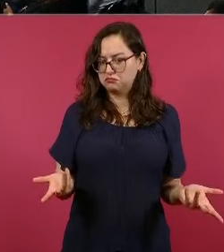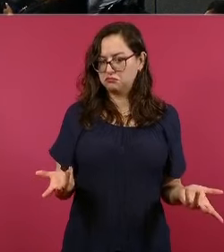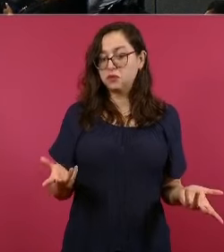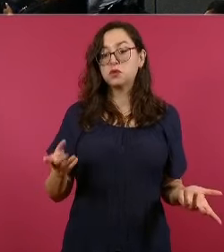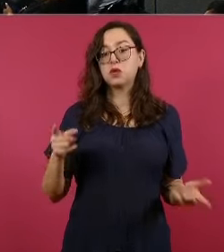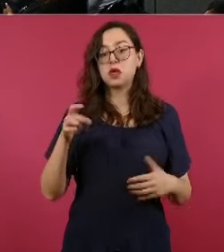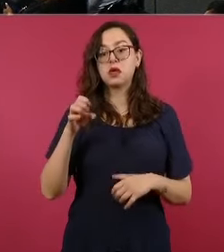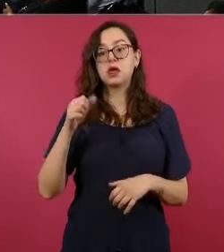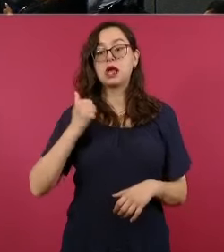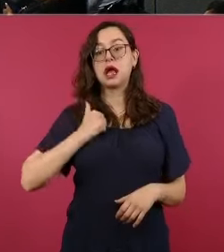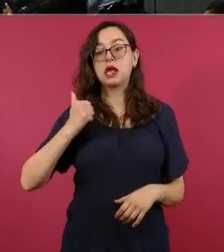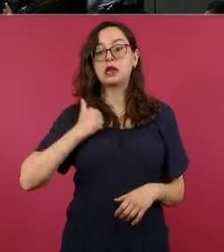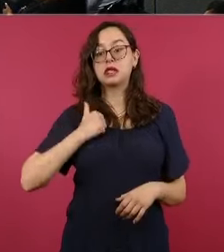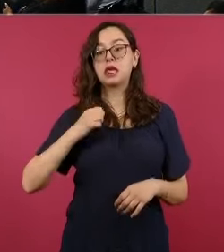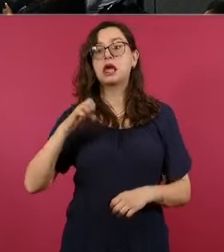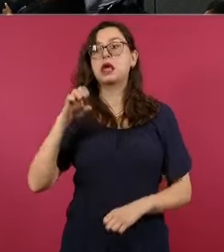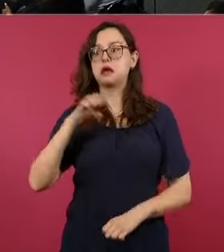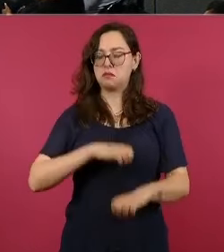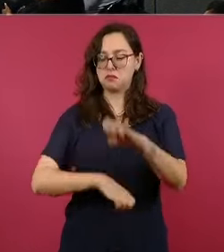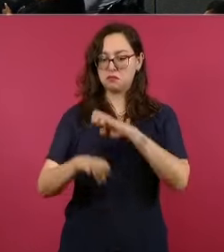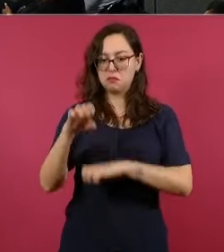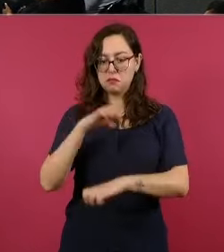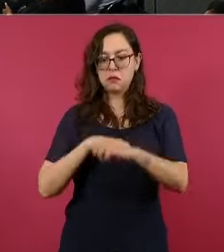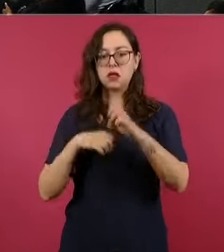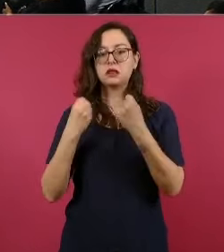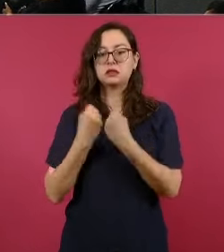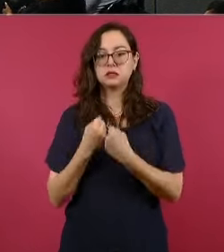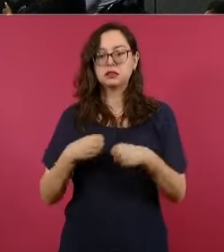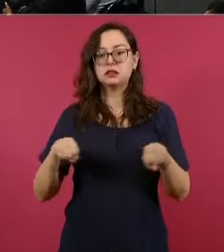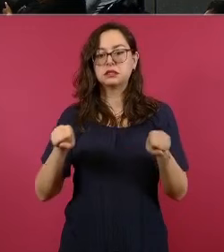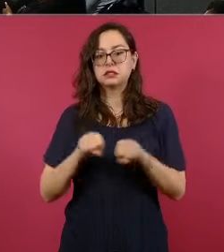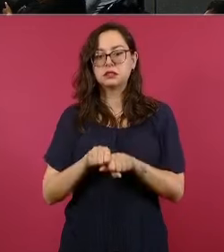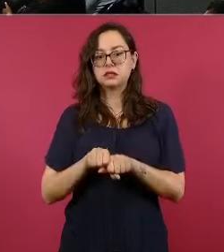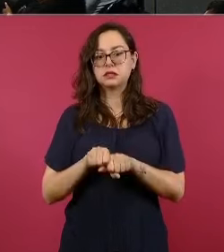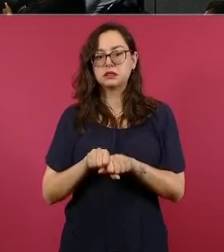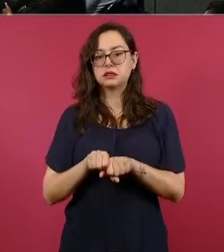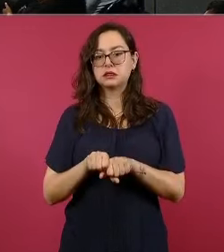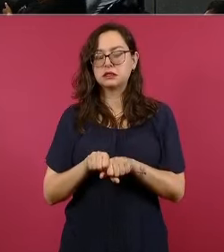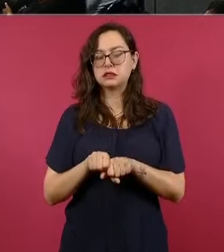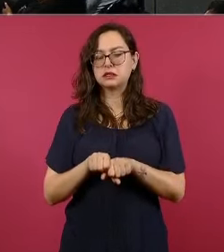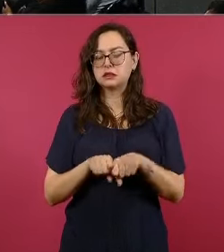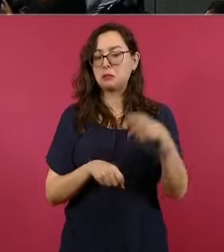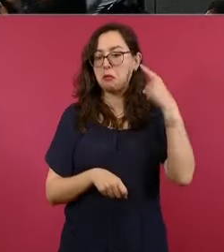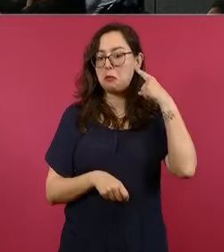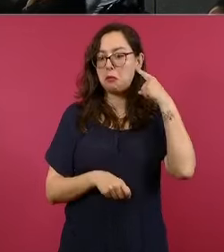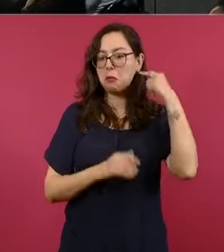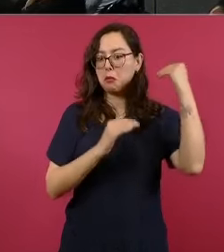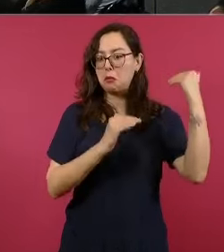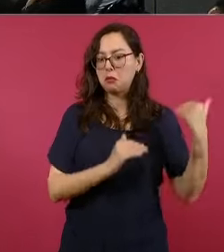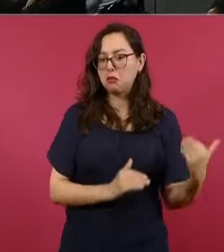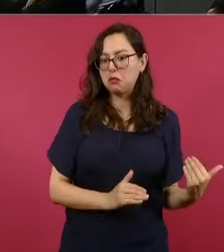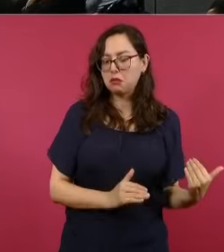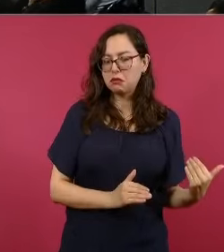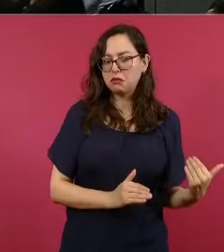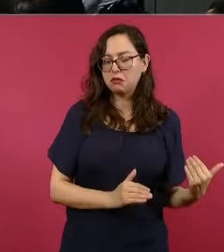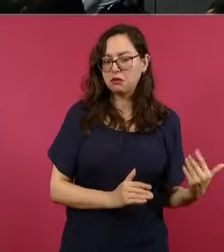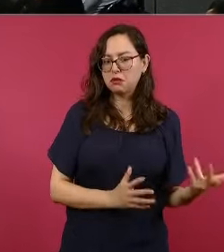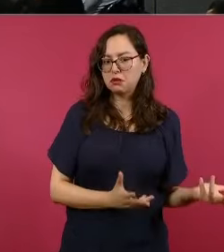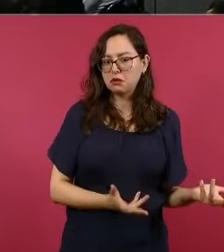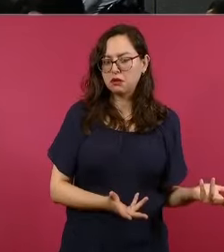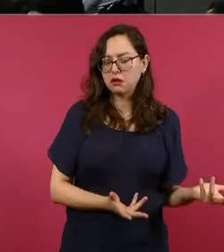empresa canadiense tras cannada ahora se llama Energy están en